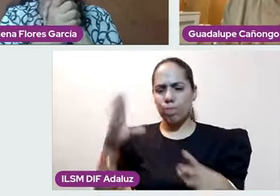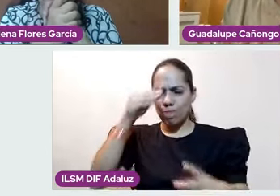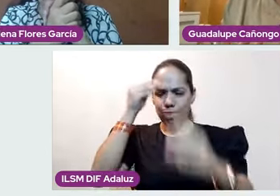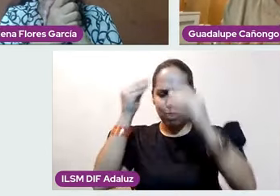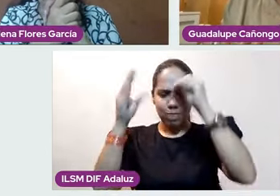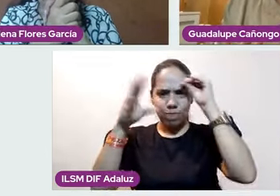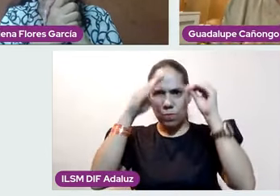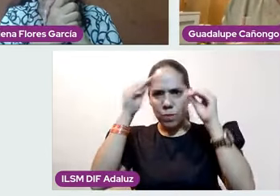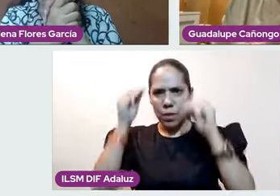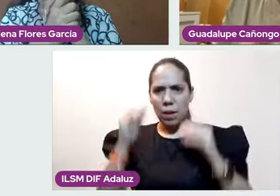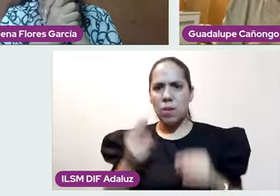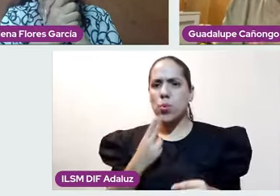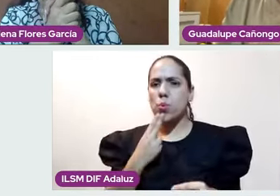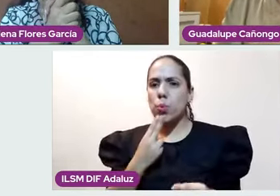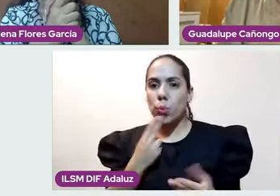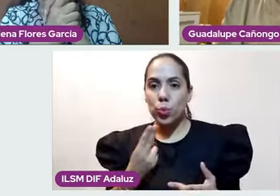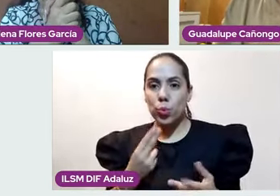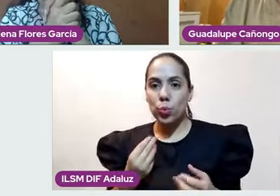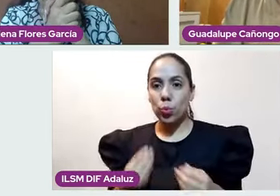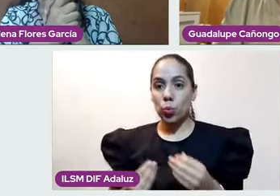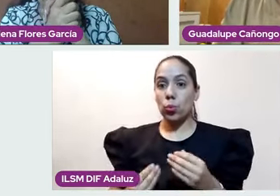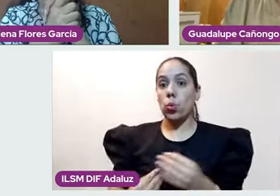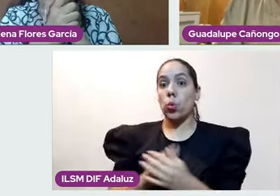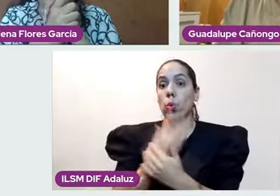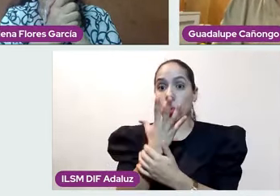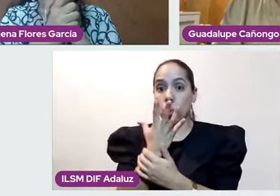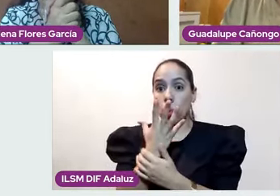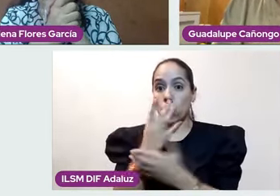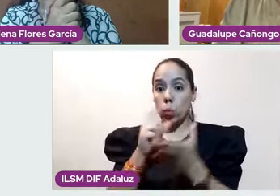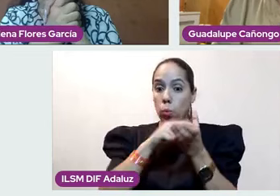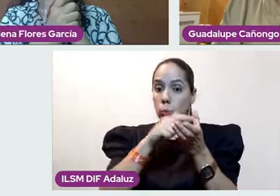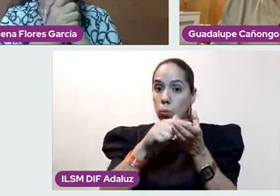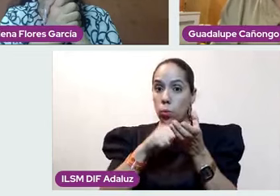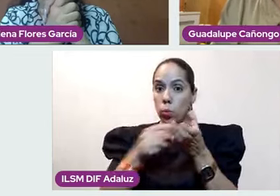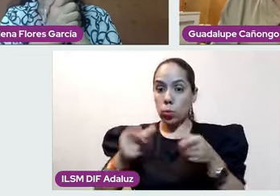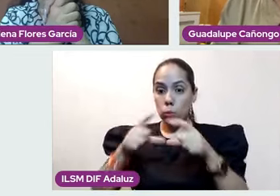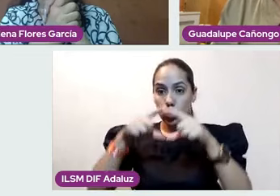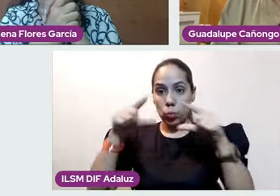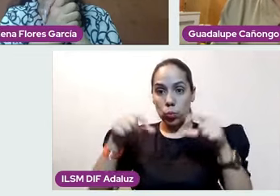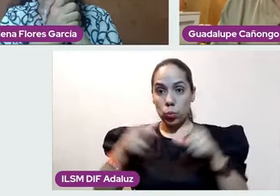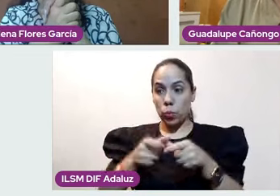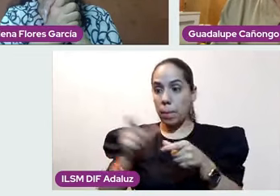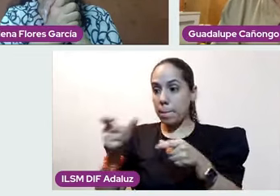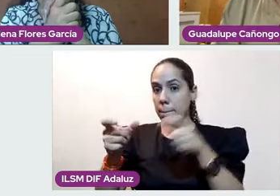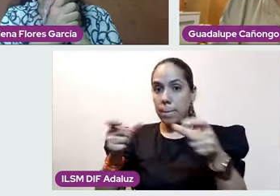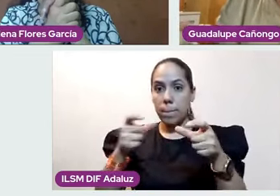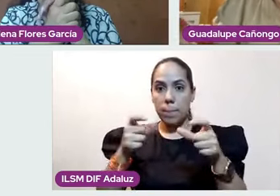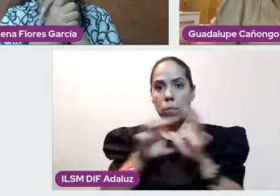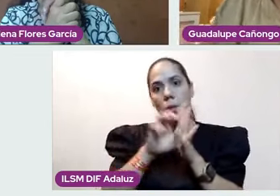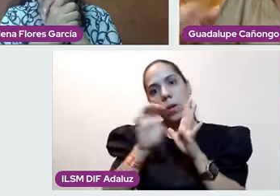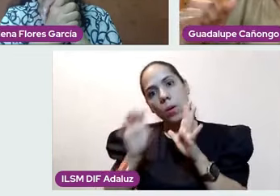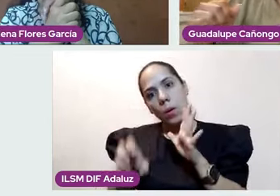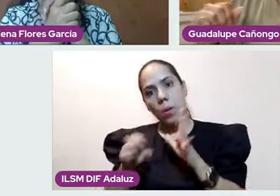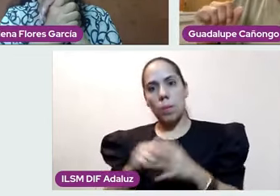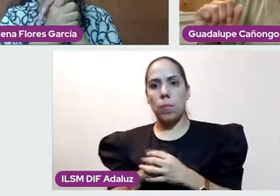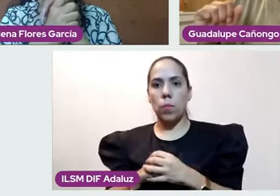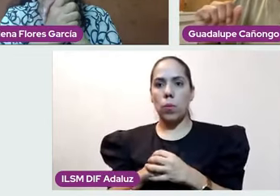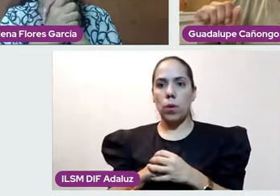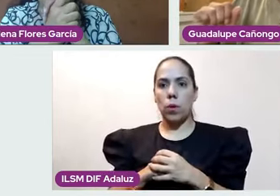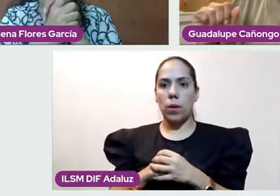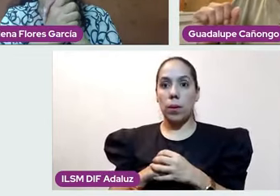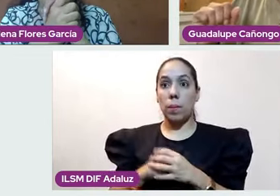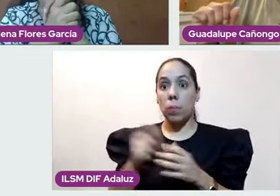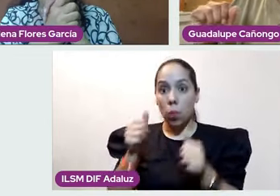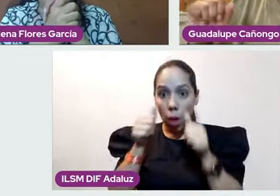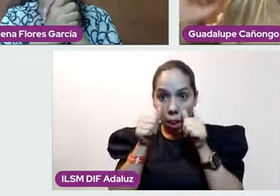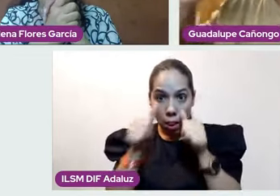pendientes de otros espacios, es decir, a sus actividades que ya tenían, le agregan, por ejemplo, estar pendiente del WhatsApp o